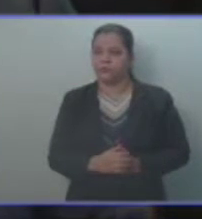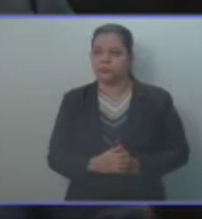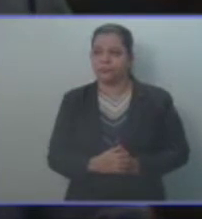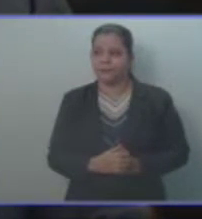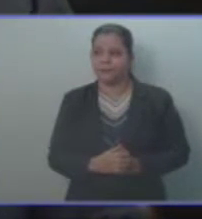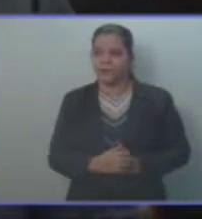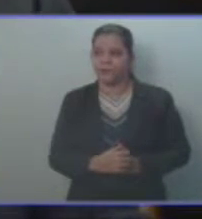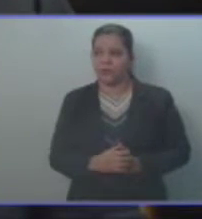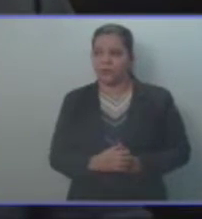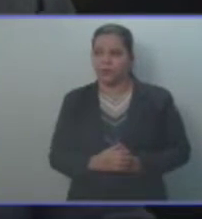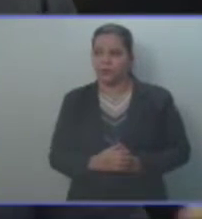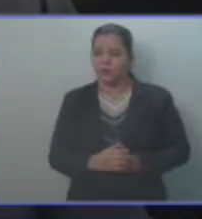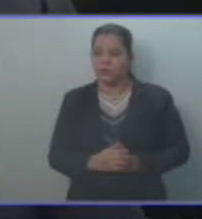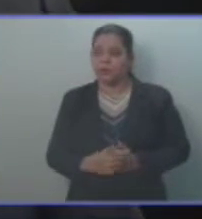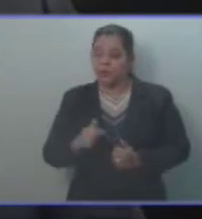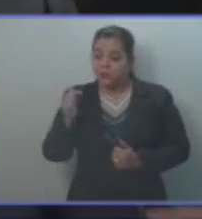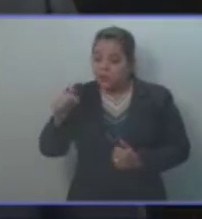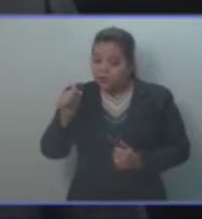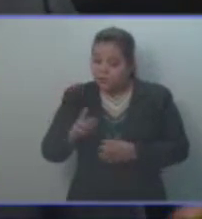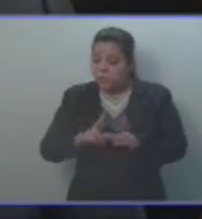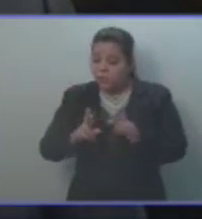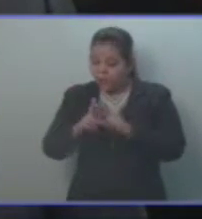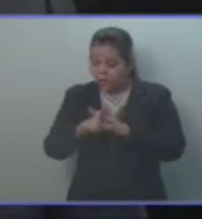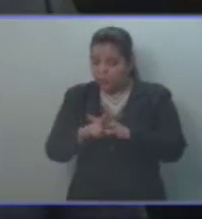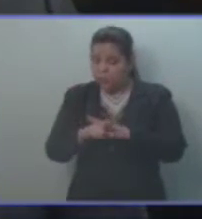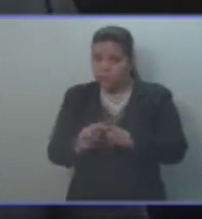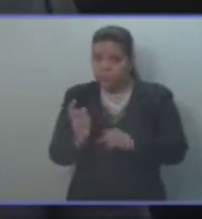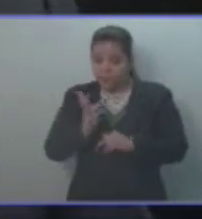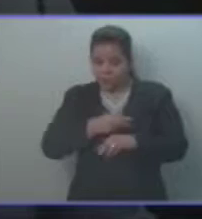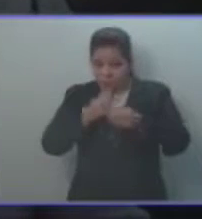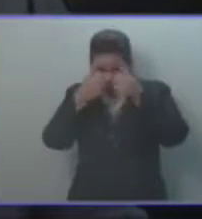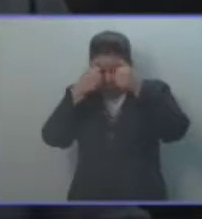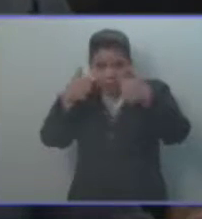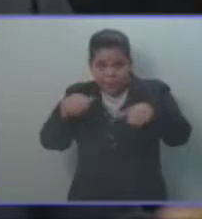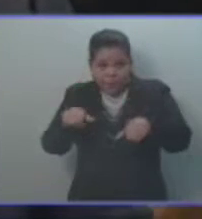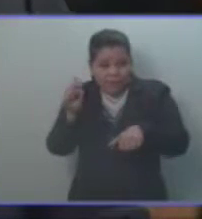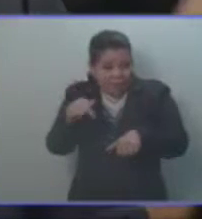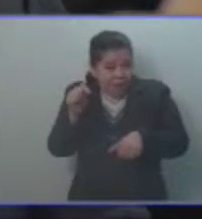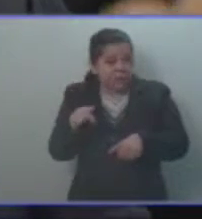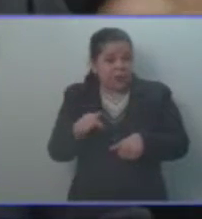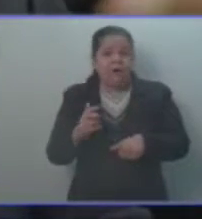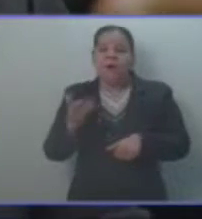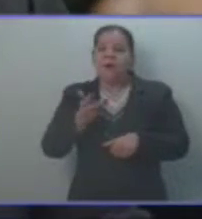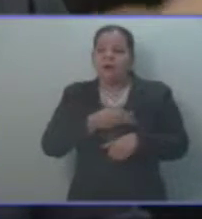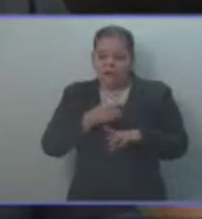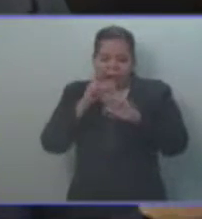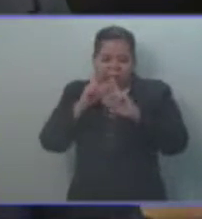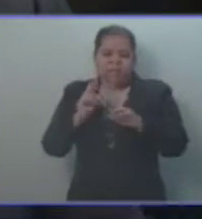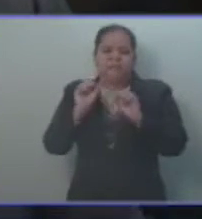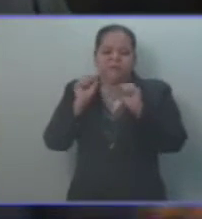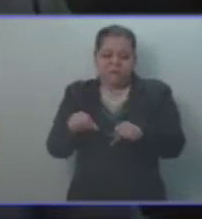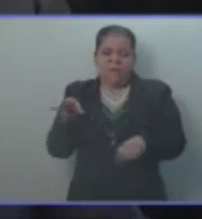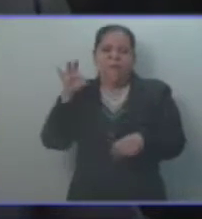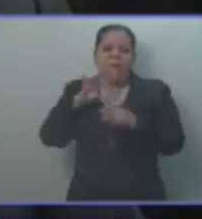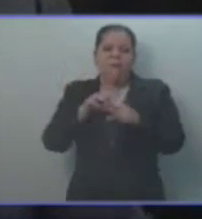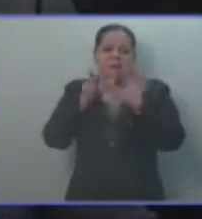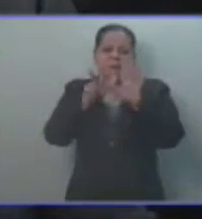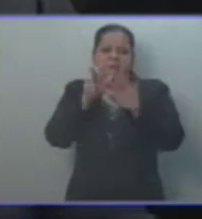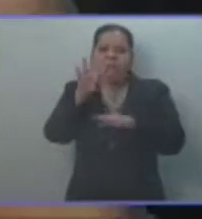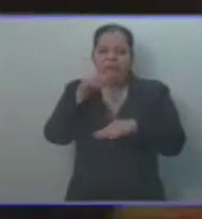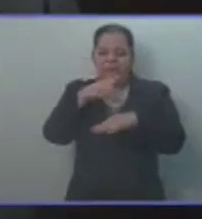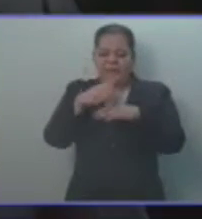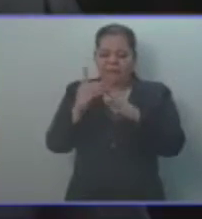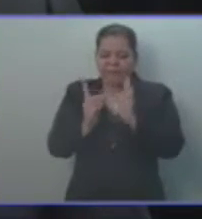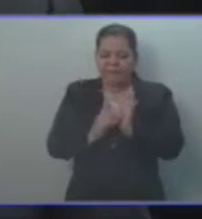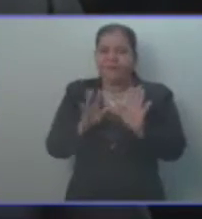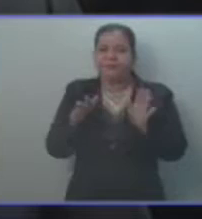Y esta reforma que hoy estamos por aprobar, ojalá que podamos votar los 84 diputados,